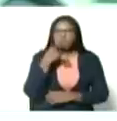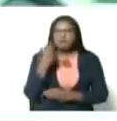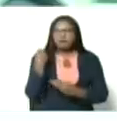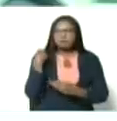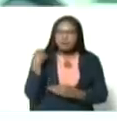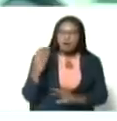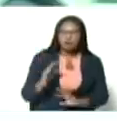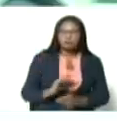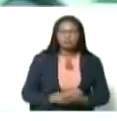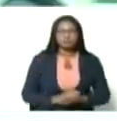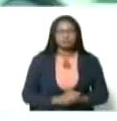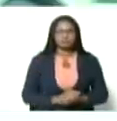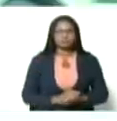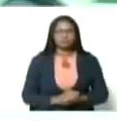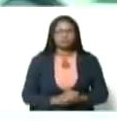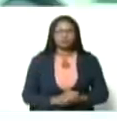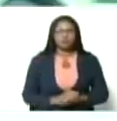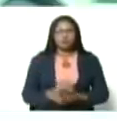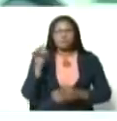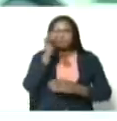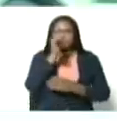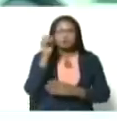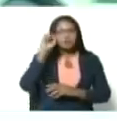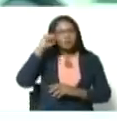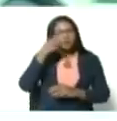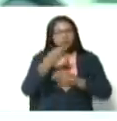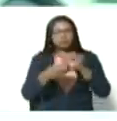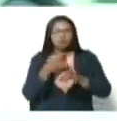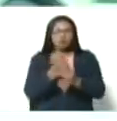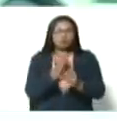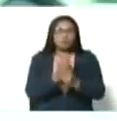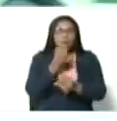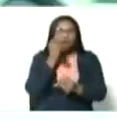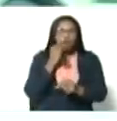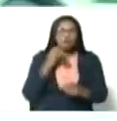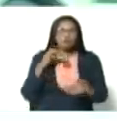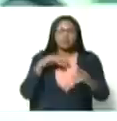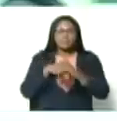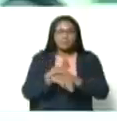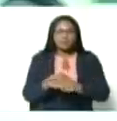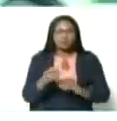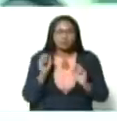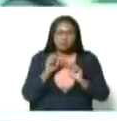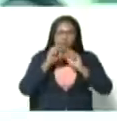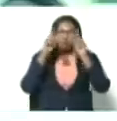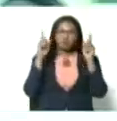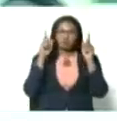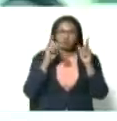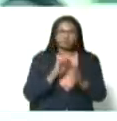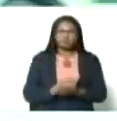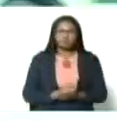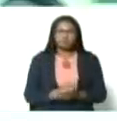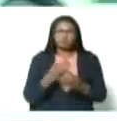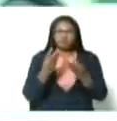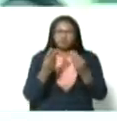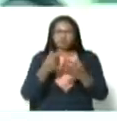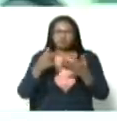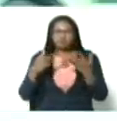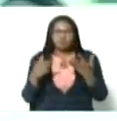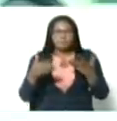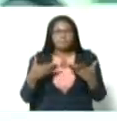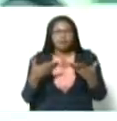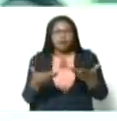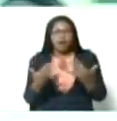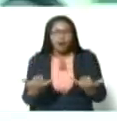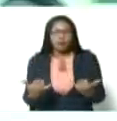un video de recuerdo hecho por los trabajadores del metro. Una sorpresa de tantas que me acaban de dar,